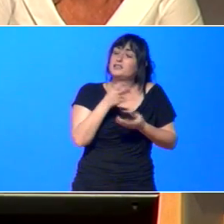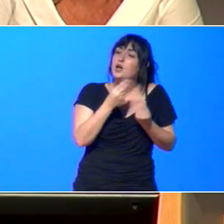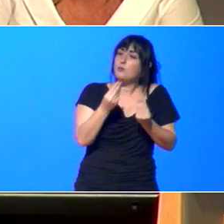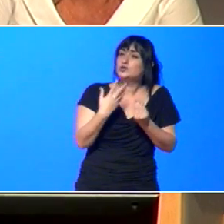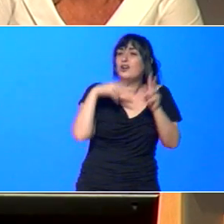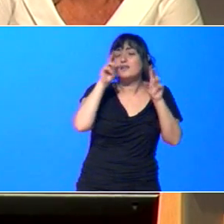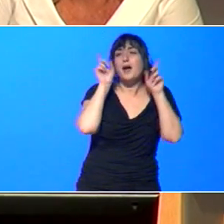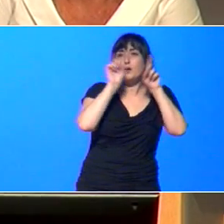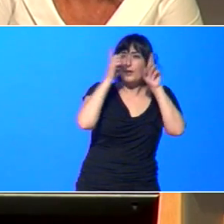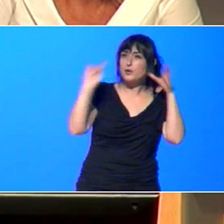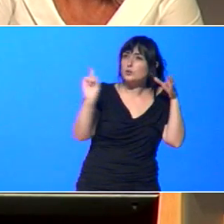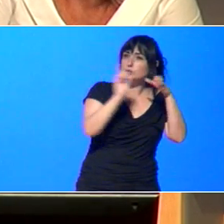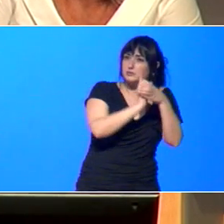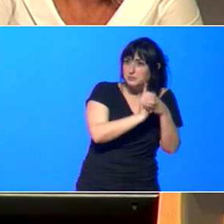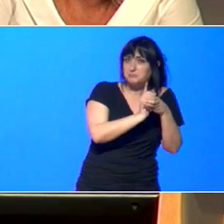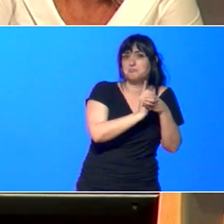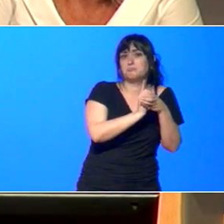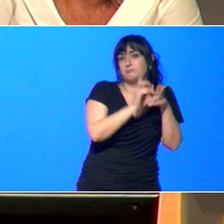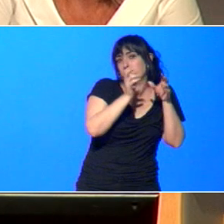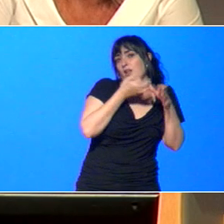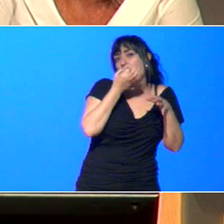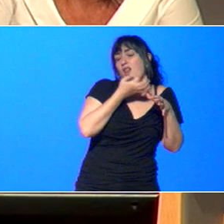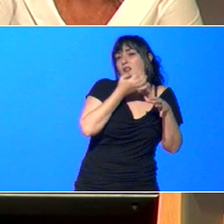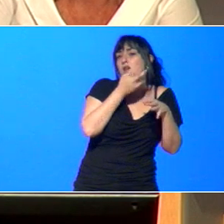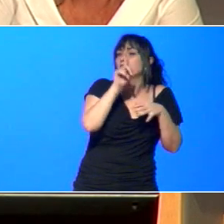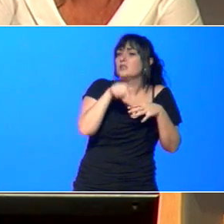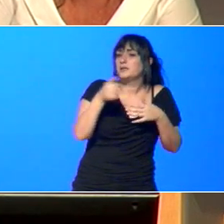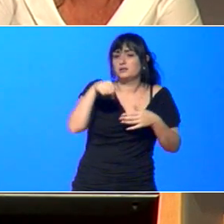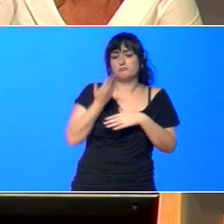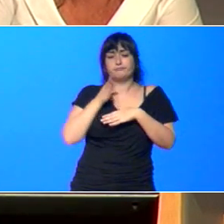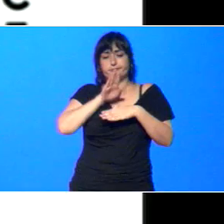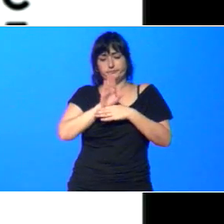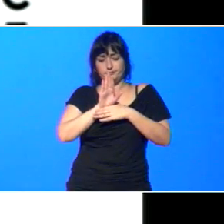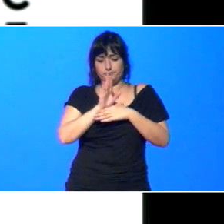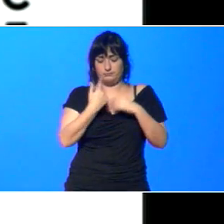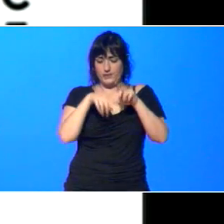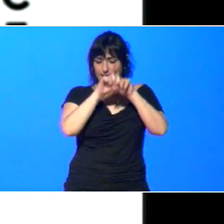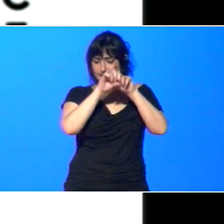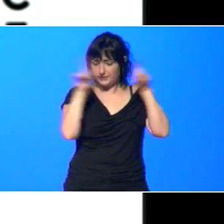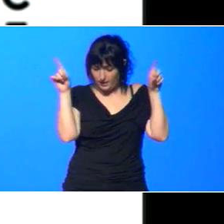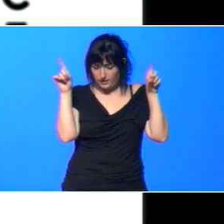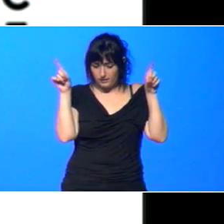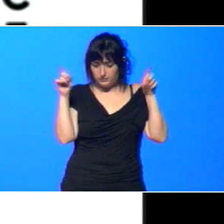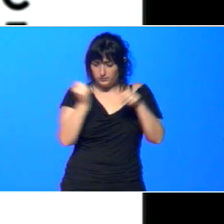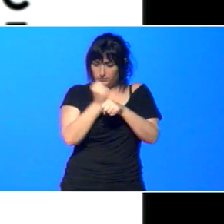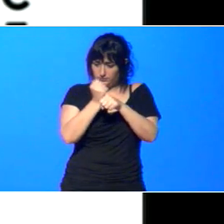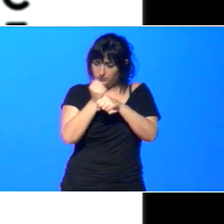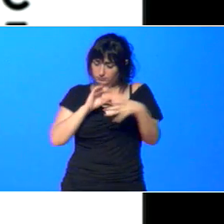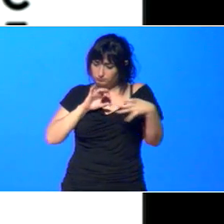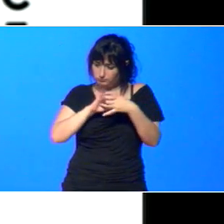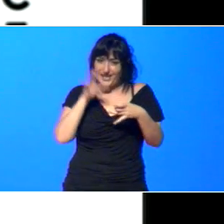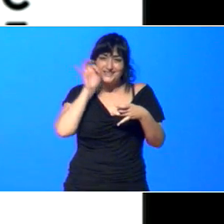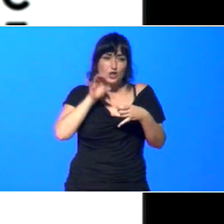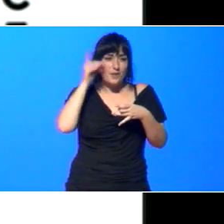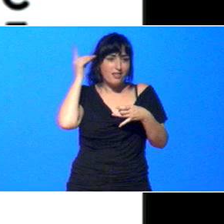inclusiva, pero al final también al representar aquí a una entidad que trabaja con personas con síndrome de Down,